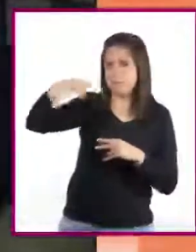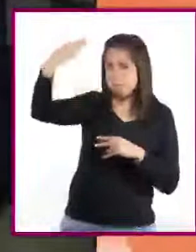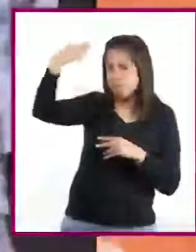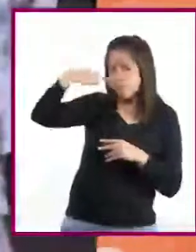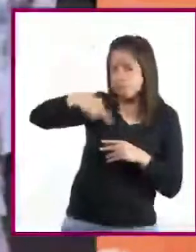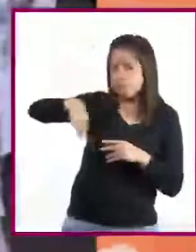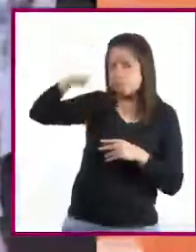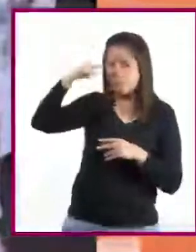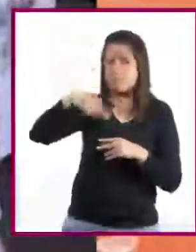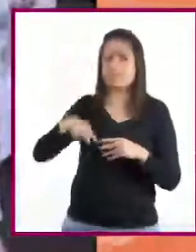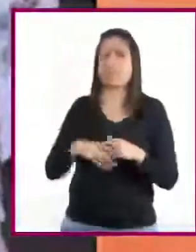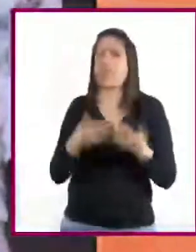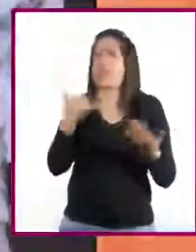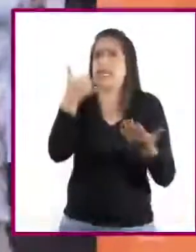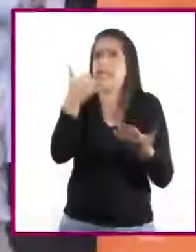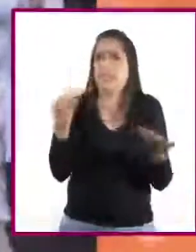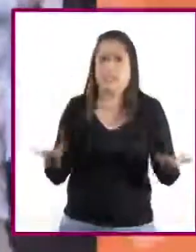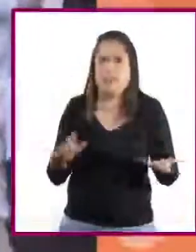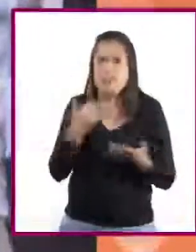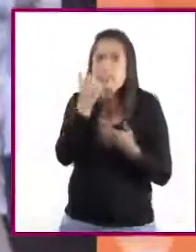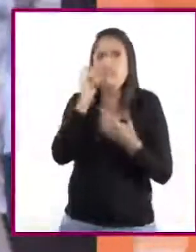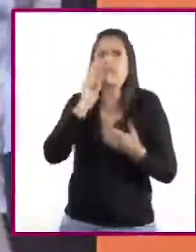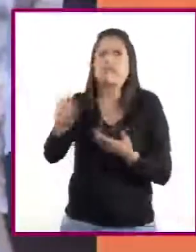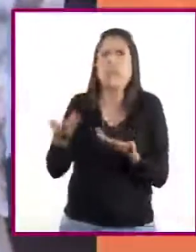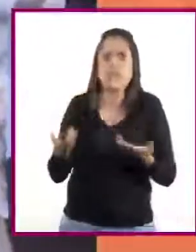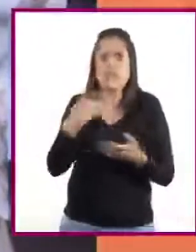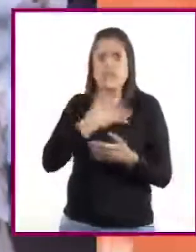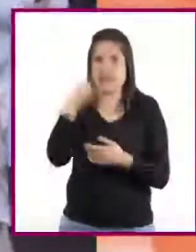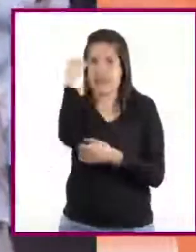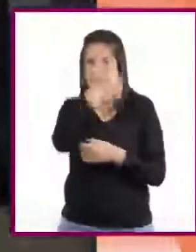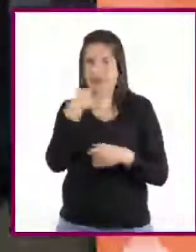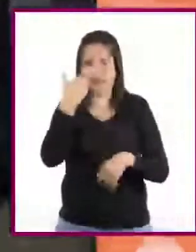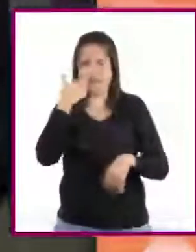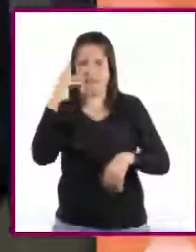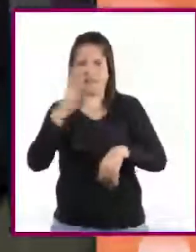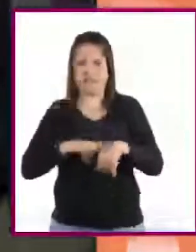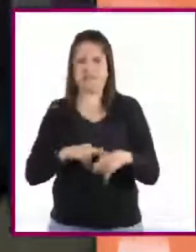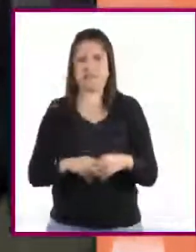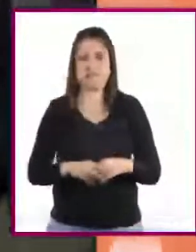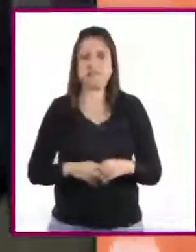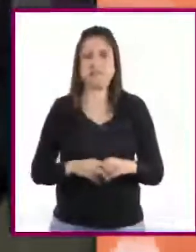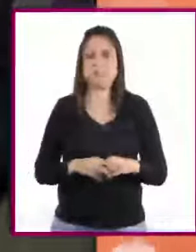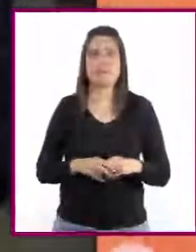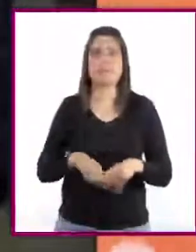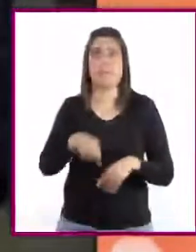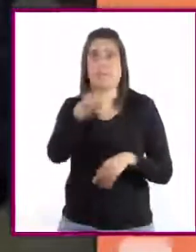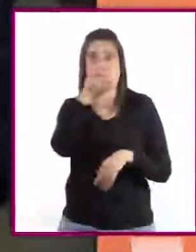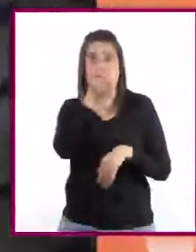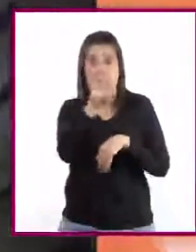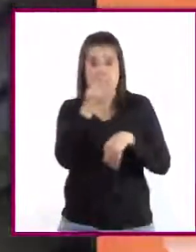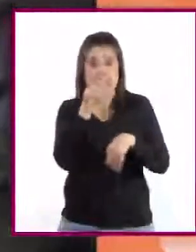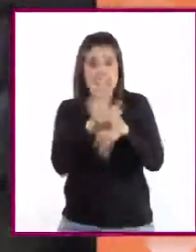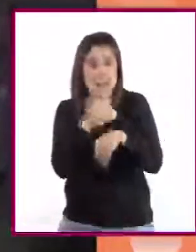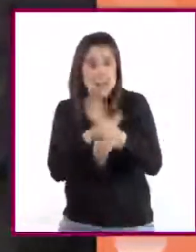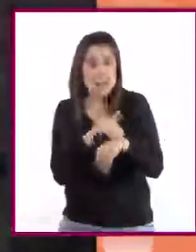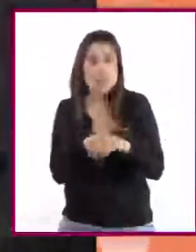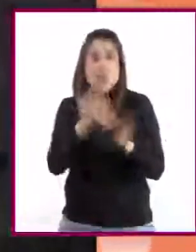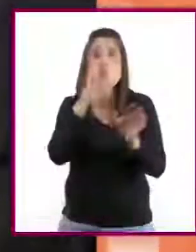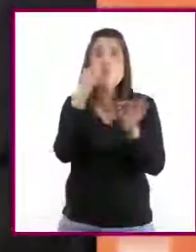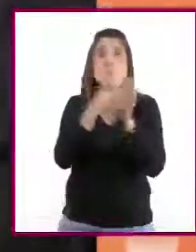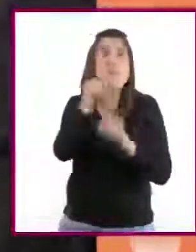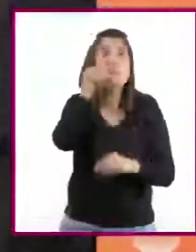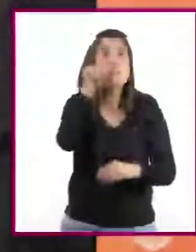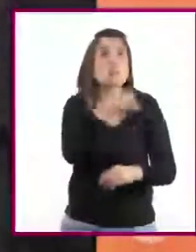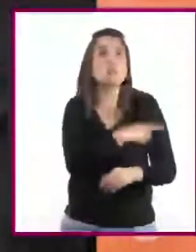el ladino. ¿Sí? ¡Mírelo! Tiene cara de sospechoso. Y usted, amiguito, cumpla con su